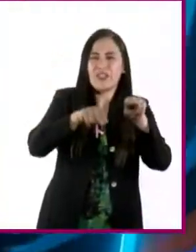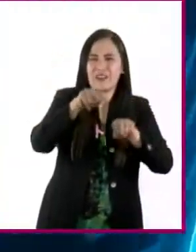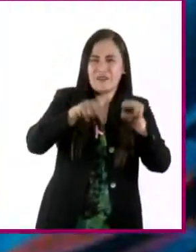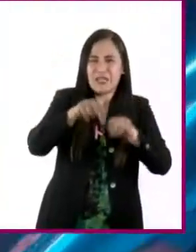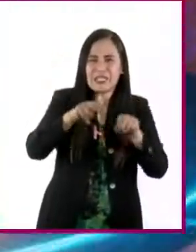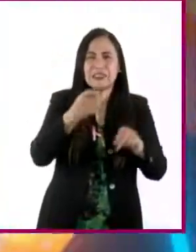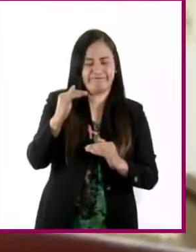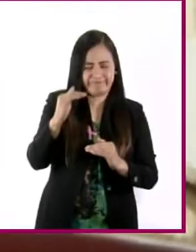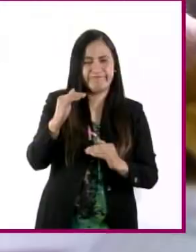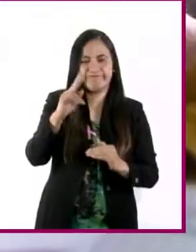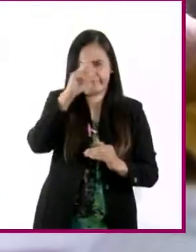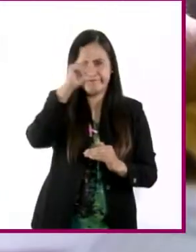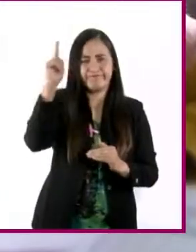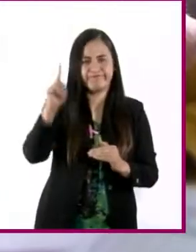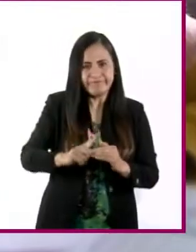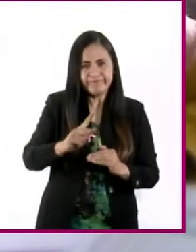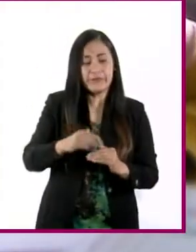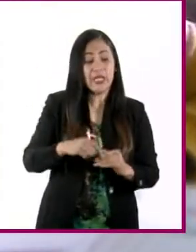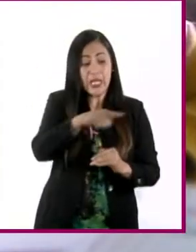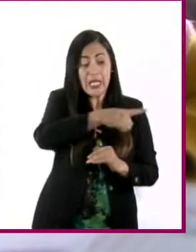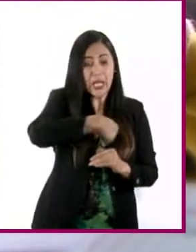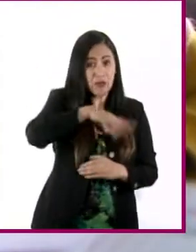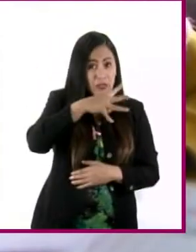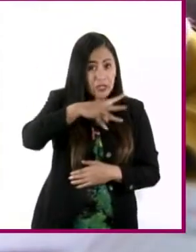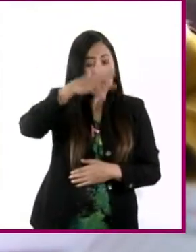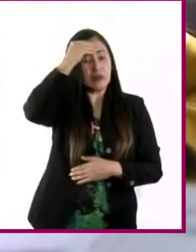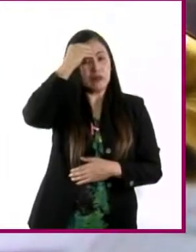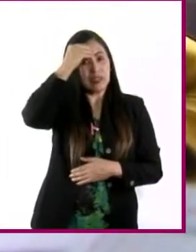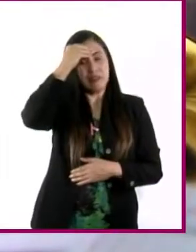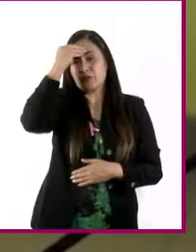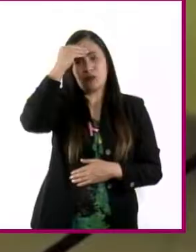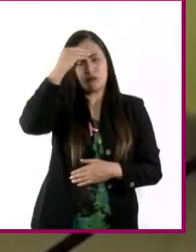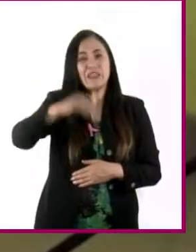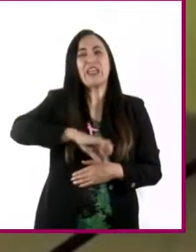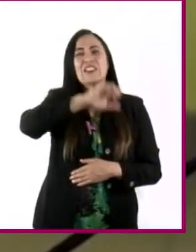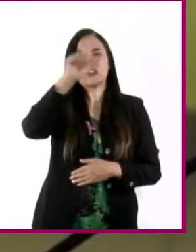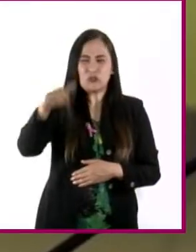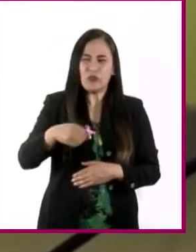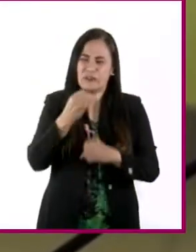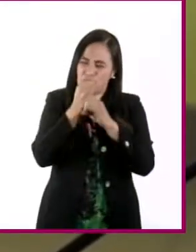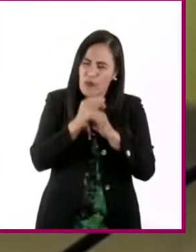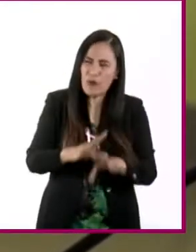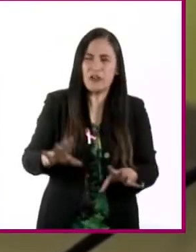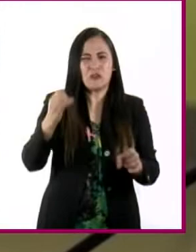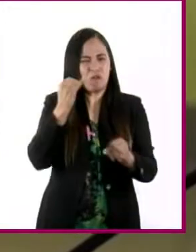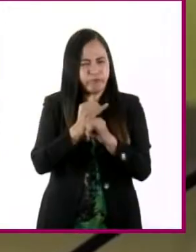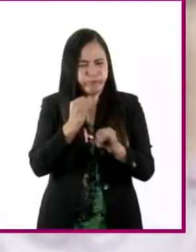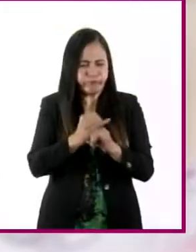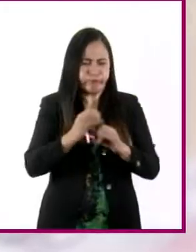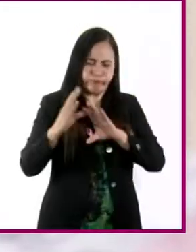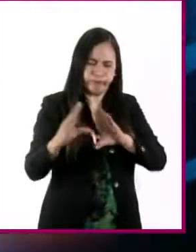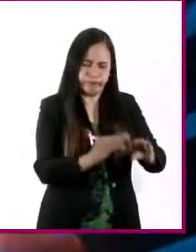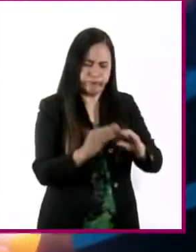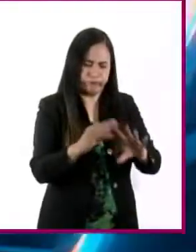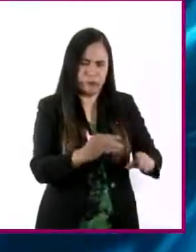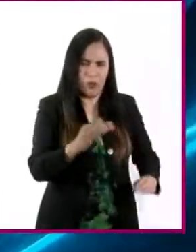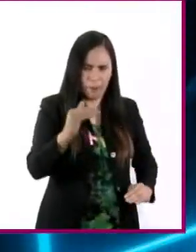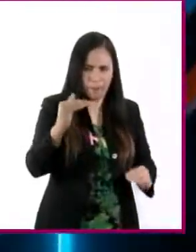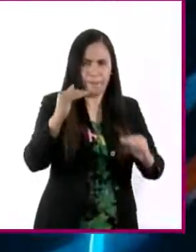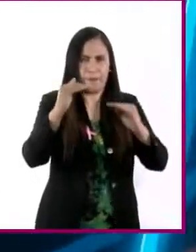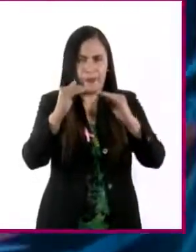centros comunitarios, por ejemplo, donde encuentran un desarrollo que puede complementar perfectamente bien su